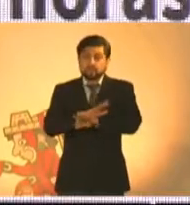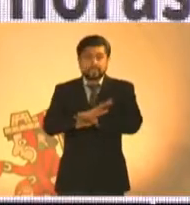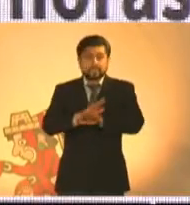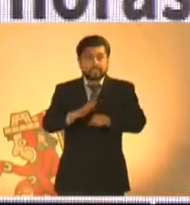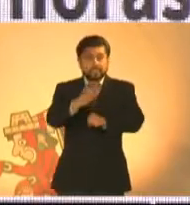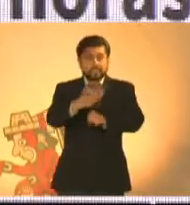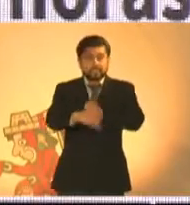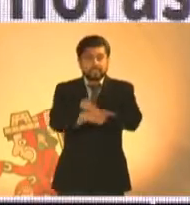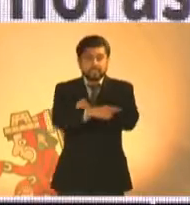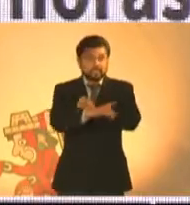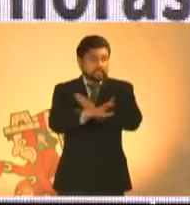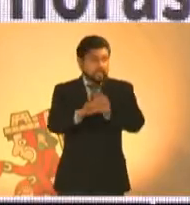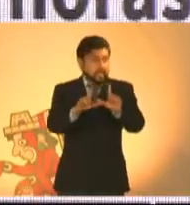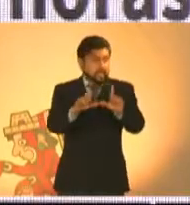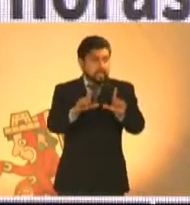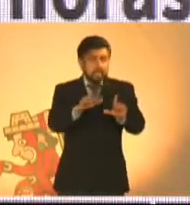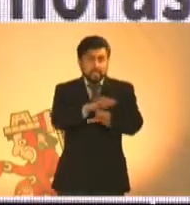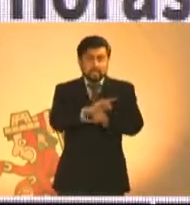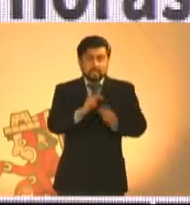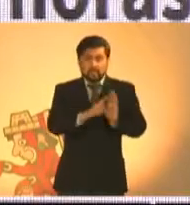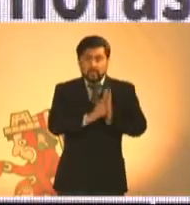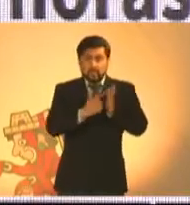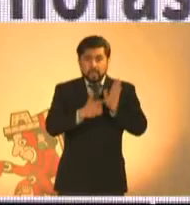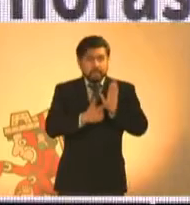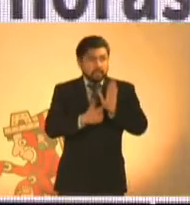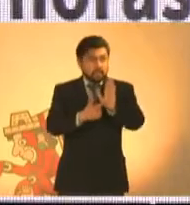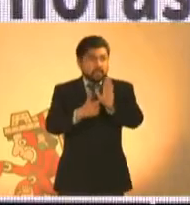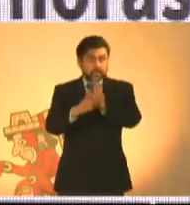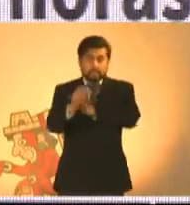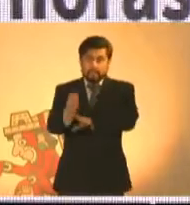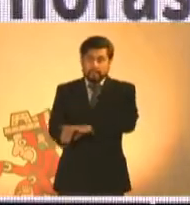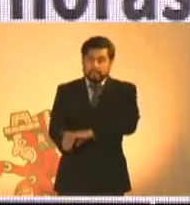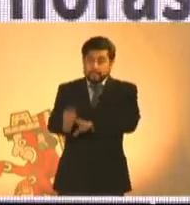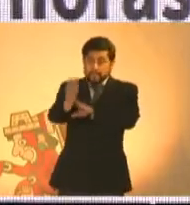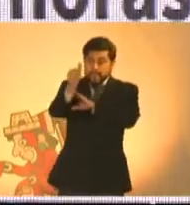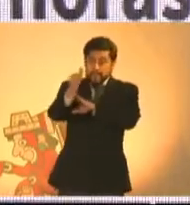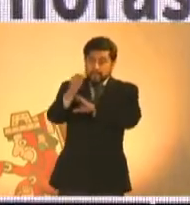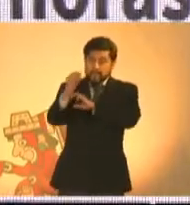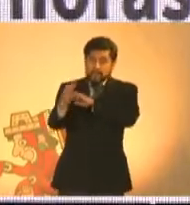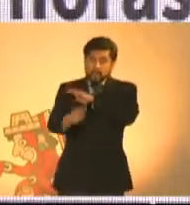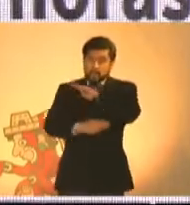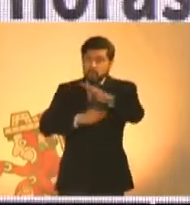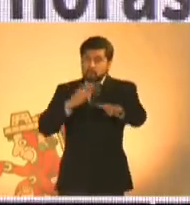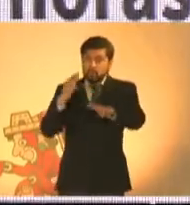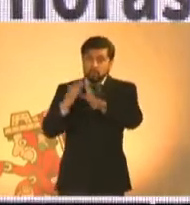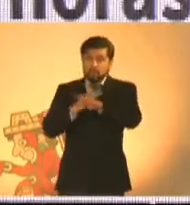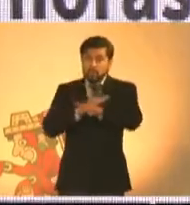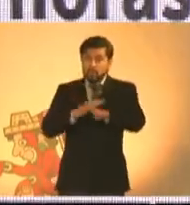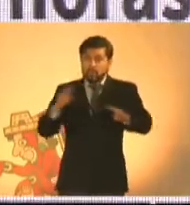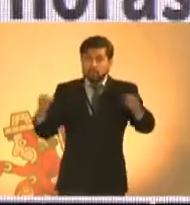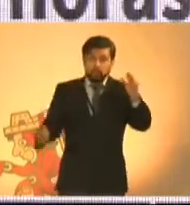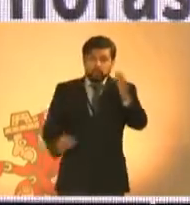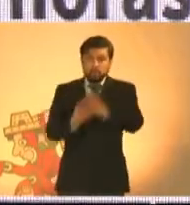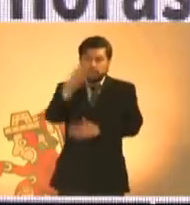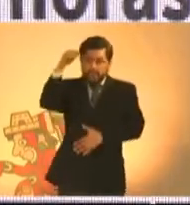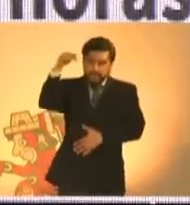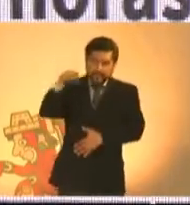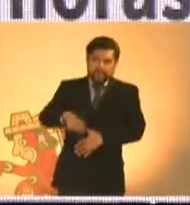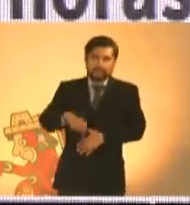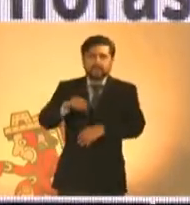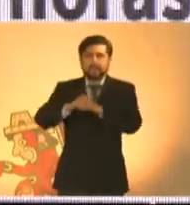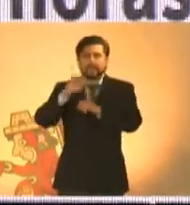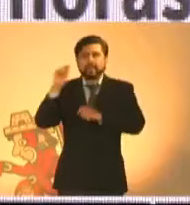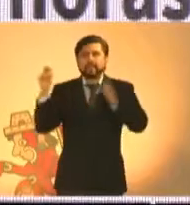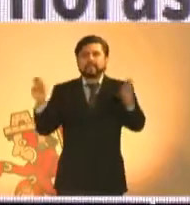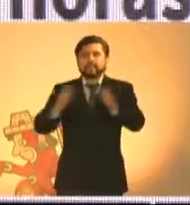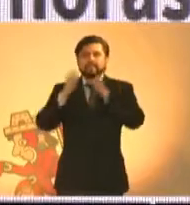hoy que está en esa mesa es el primero en todo el mundo que circula y es la feria del libro del zócalo donde